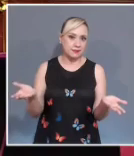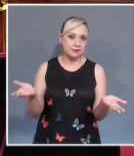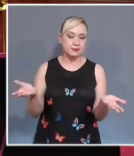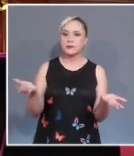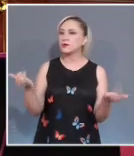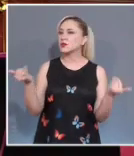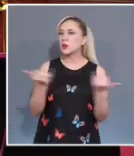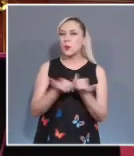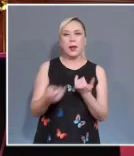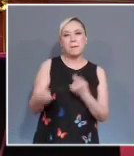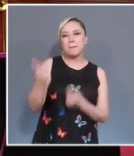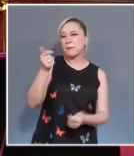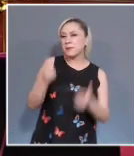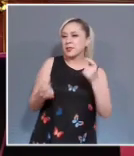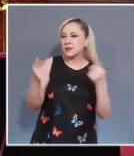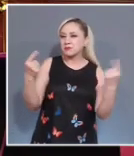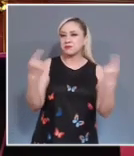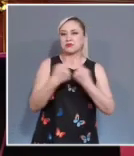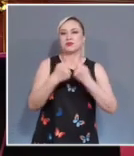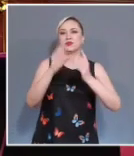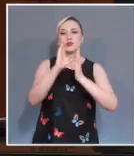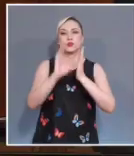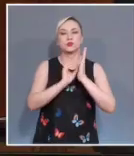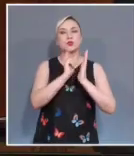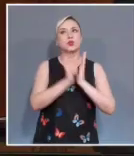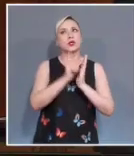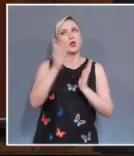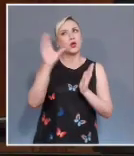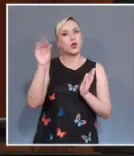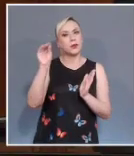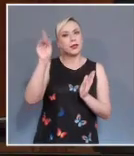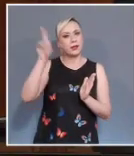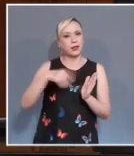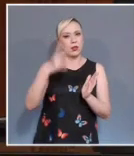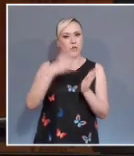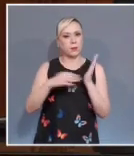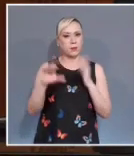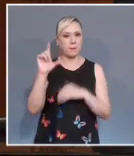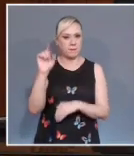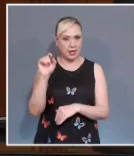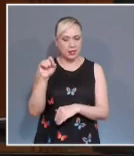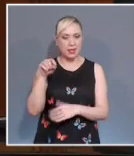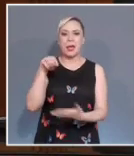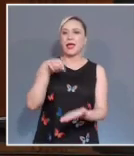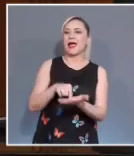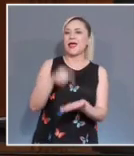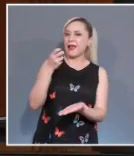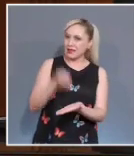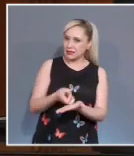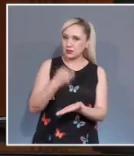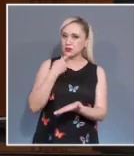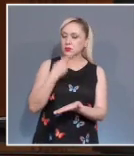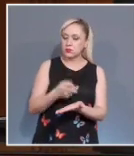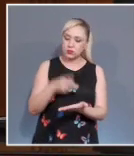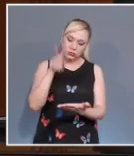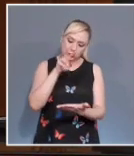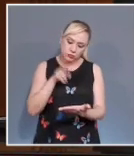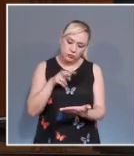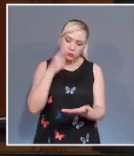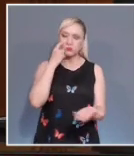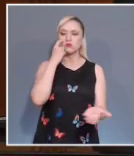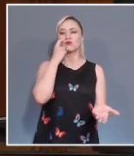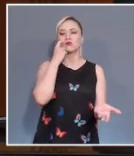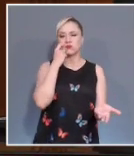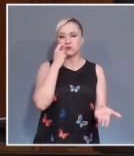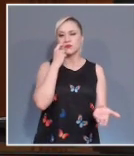controversia constitucional 90-2020. El acuerdo controvertido no inobserva la competencia concurrente en materia